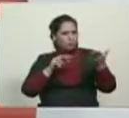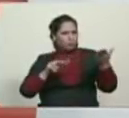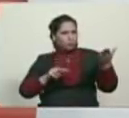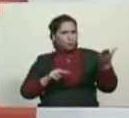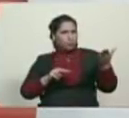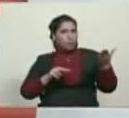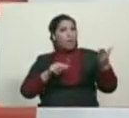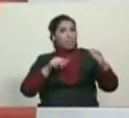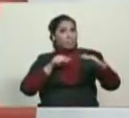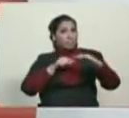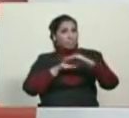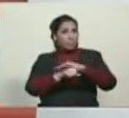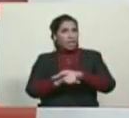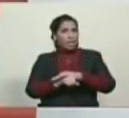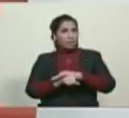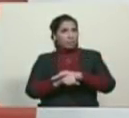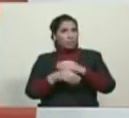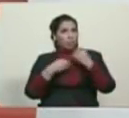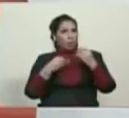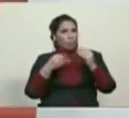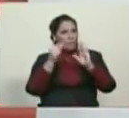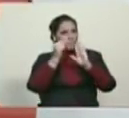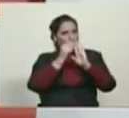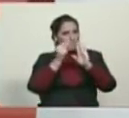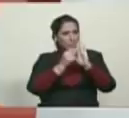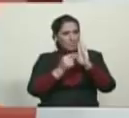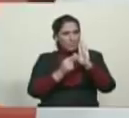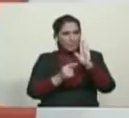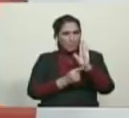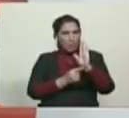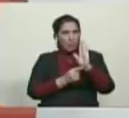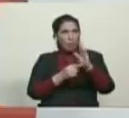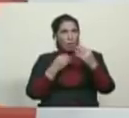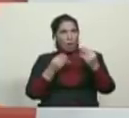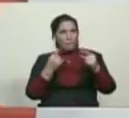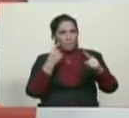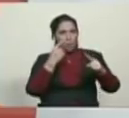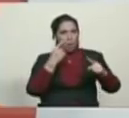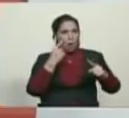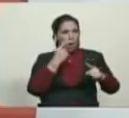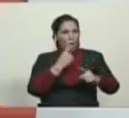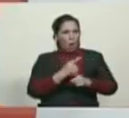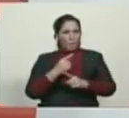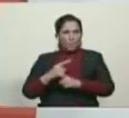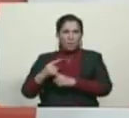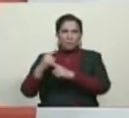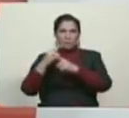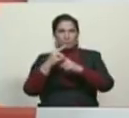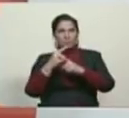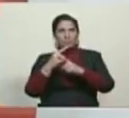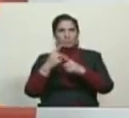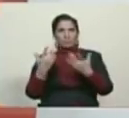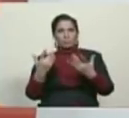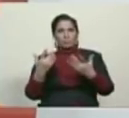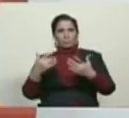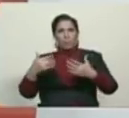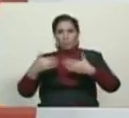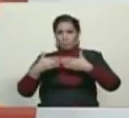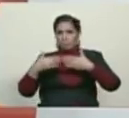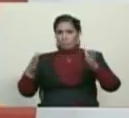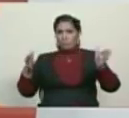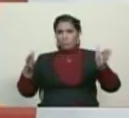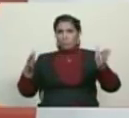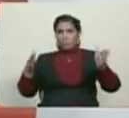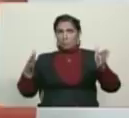dentro de la esfera de sus atribuciones y del ámbito de competencia. Un cabildo abierto de una comunidad